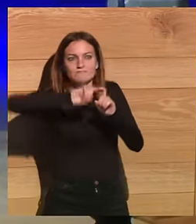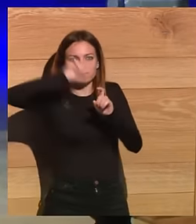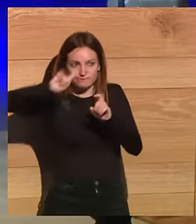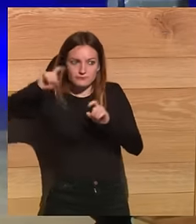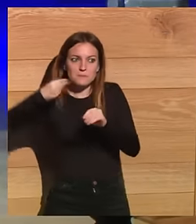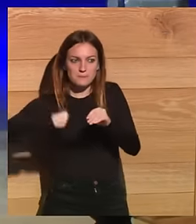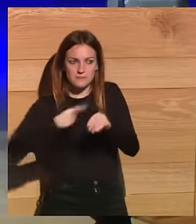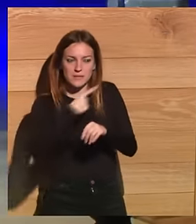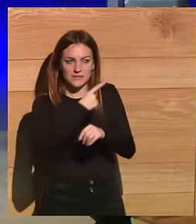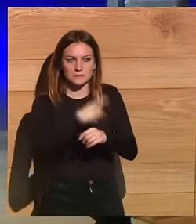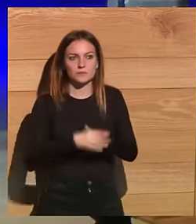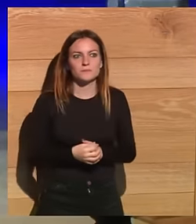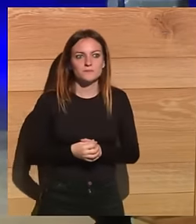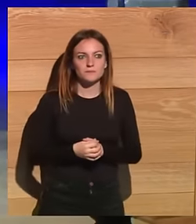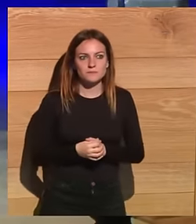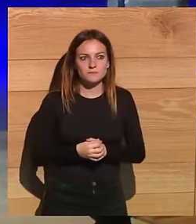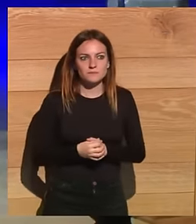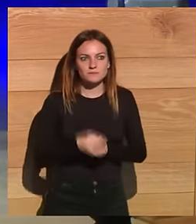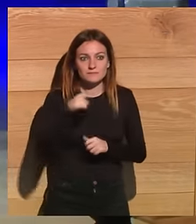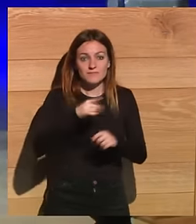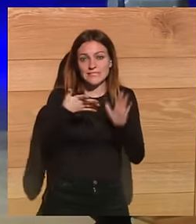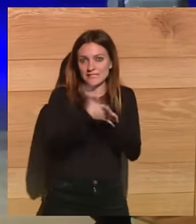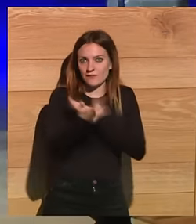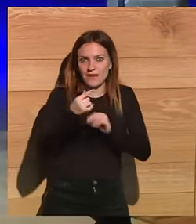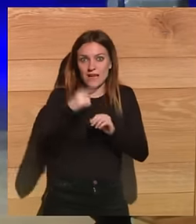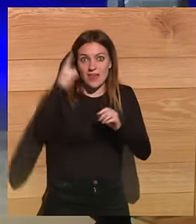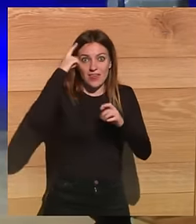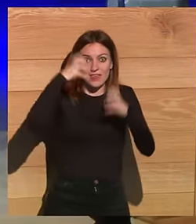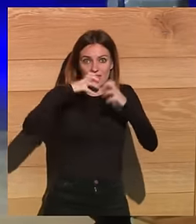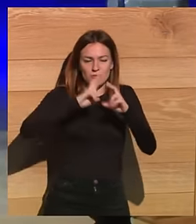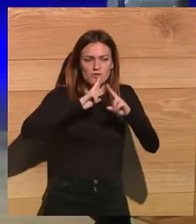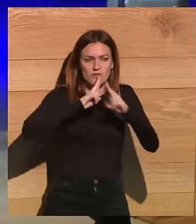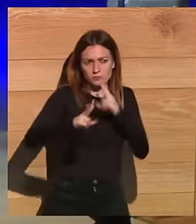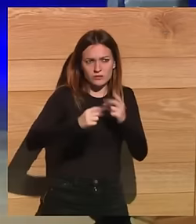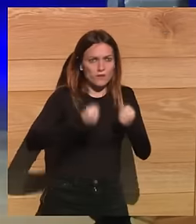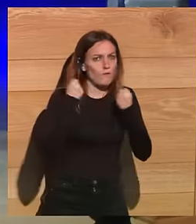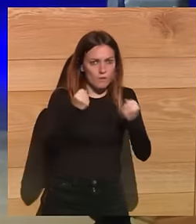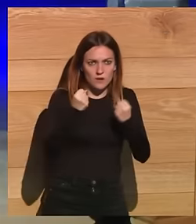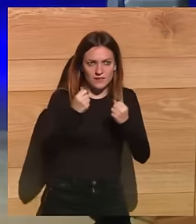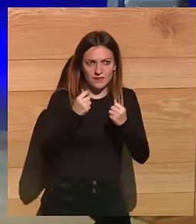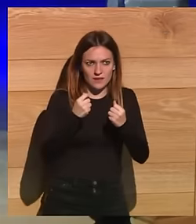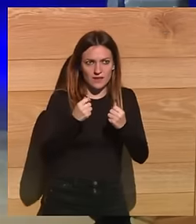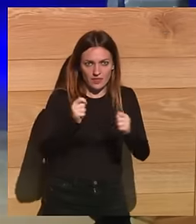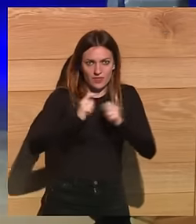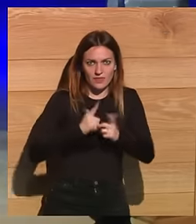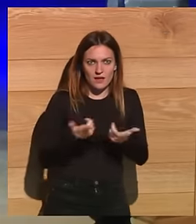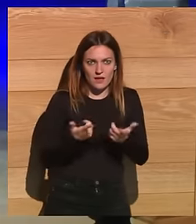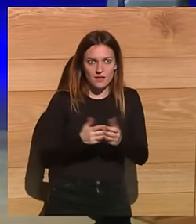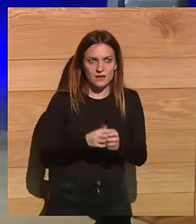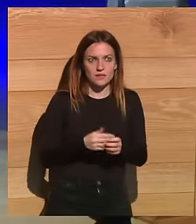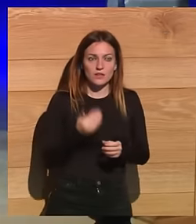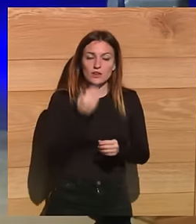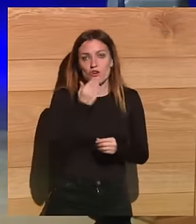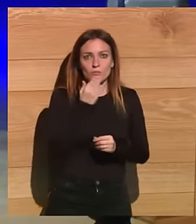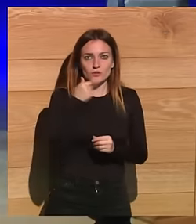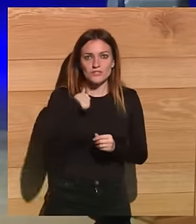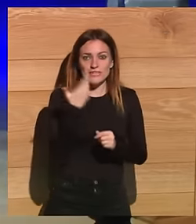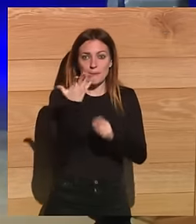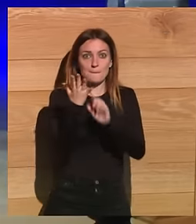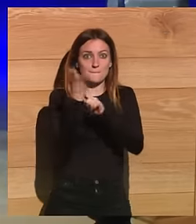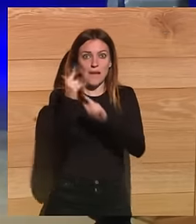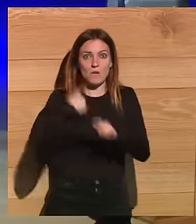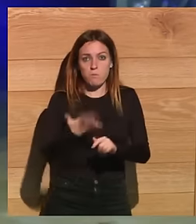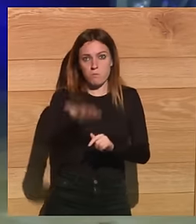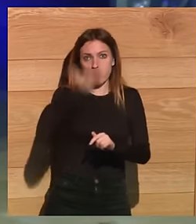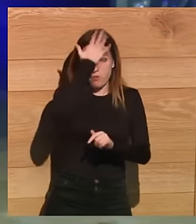hay una respuesta muy, muy fuerte, que es casi como darse con la mano en la frente, pero viene desde